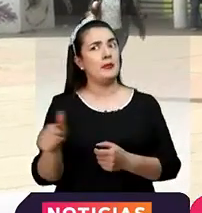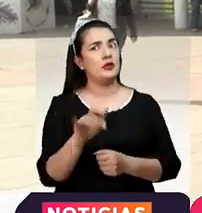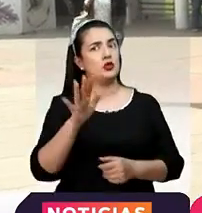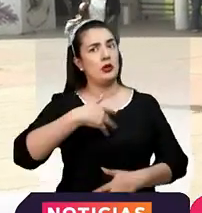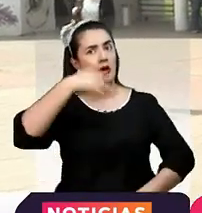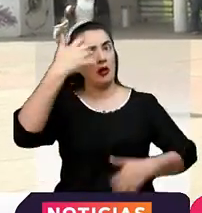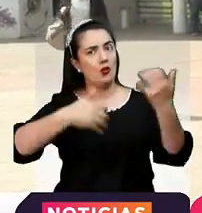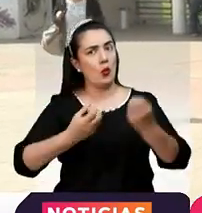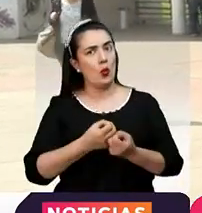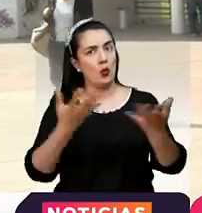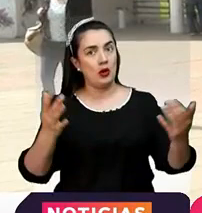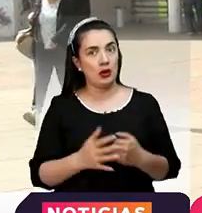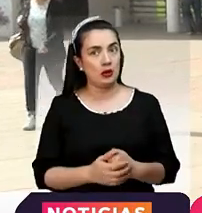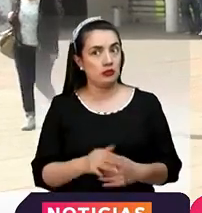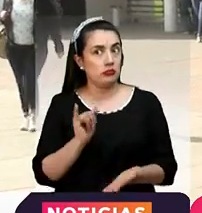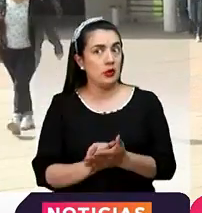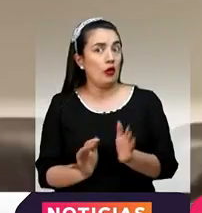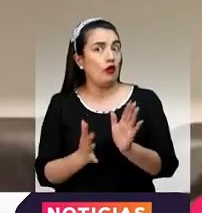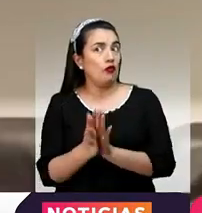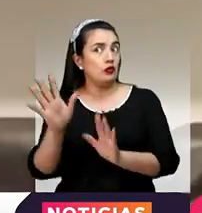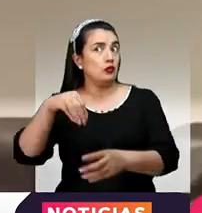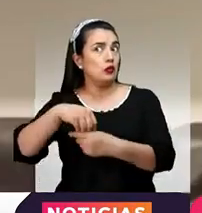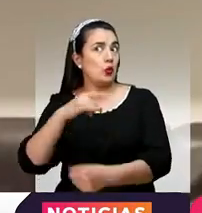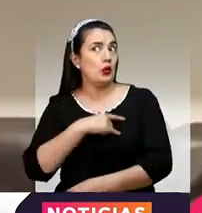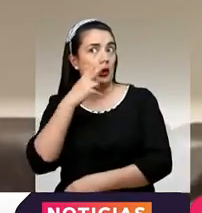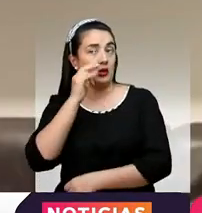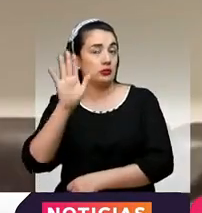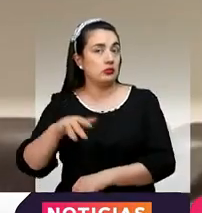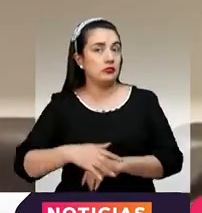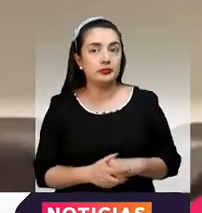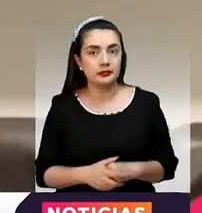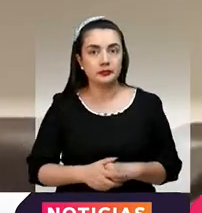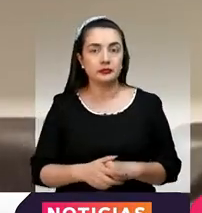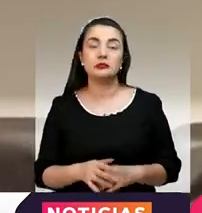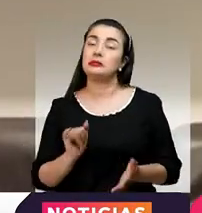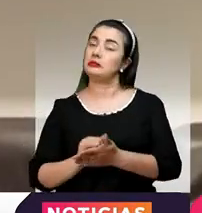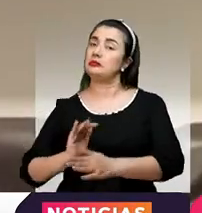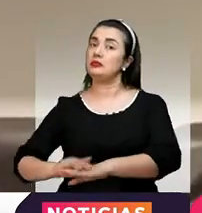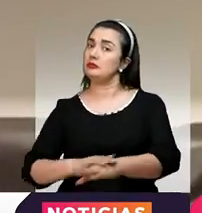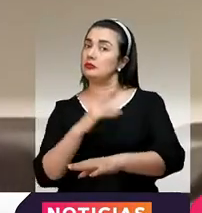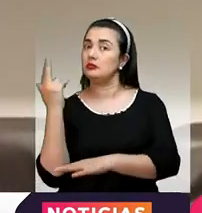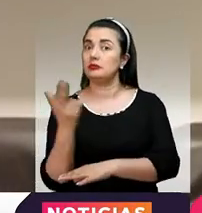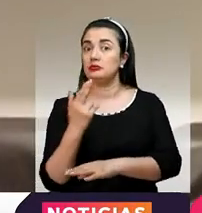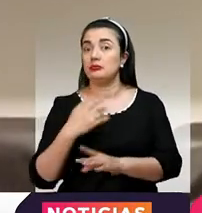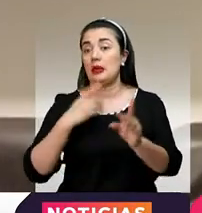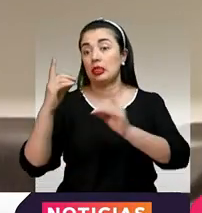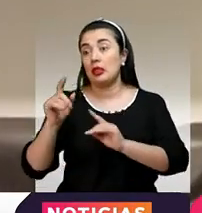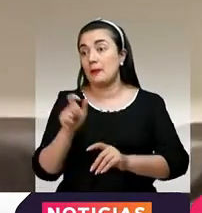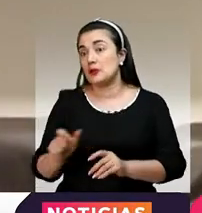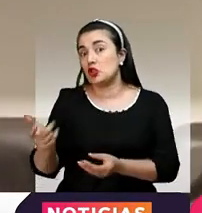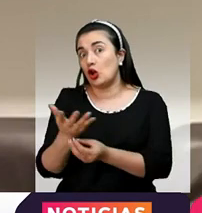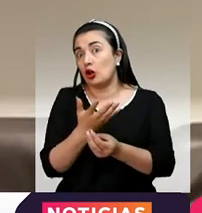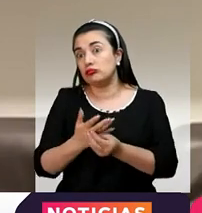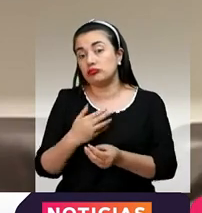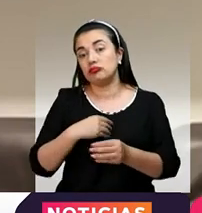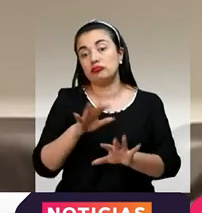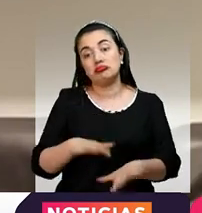Esa información la tiene la Universidad Nacional. Respeto, repito, la decisión que tomaron algunos concejales de